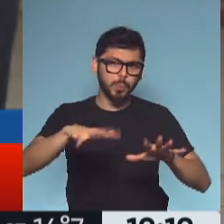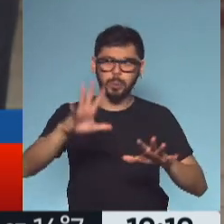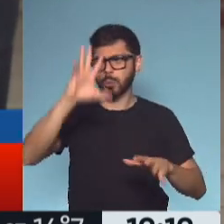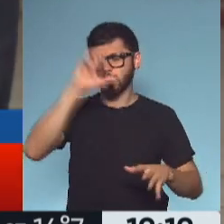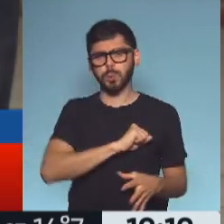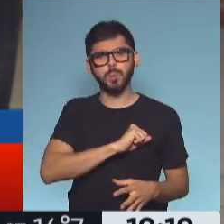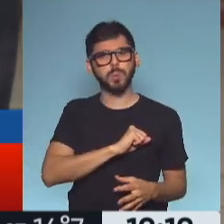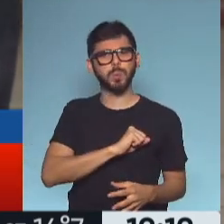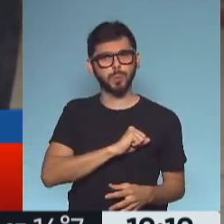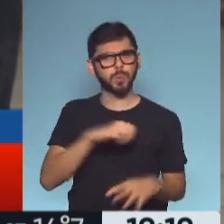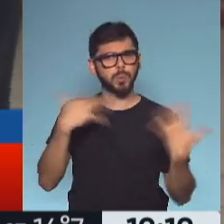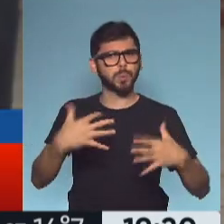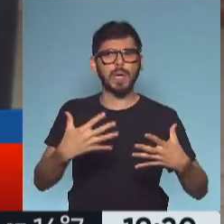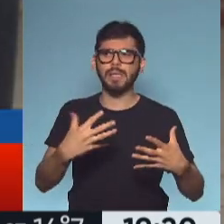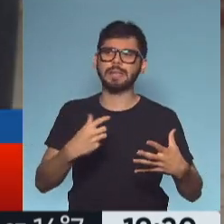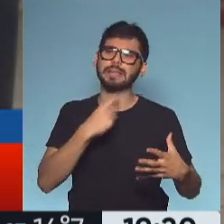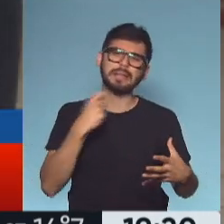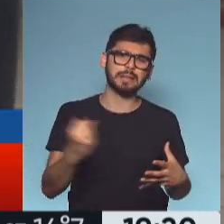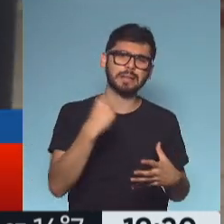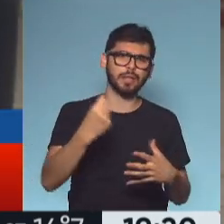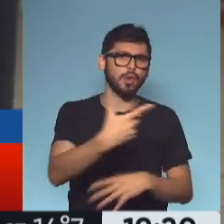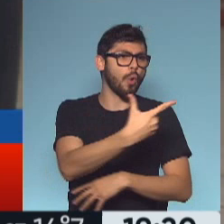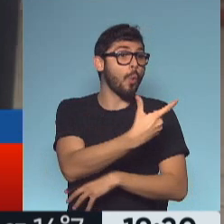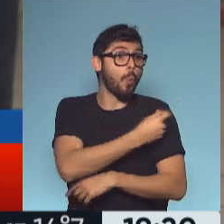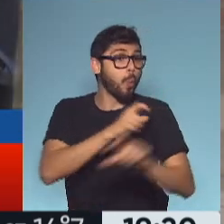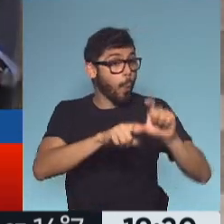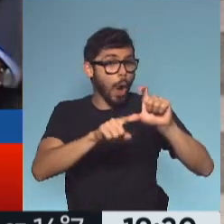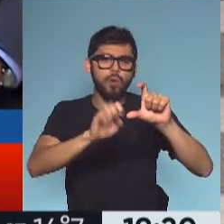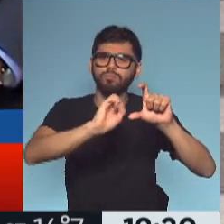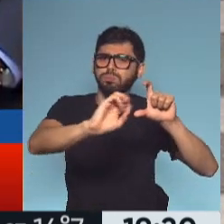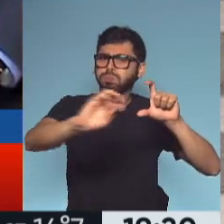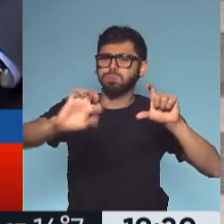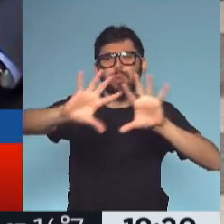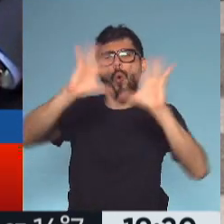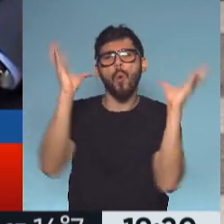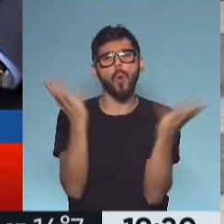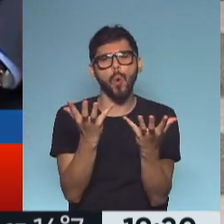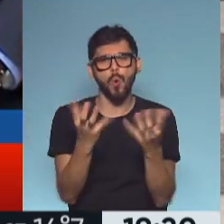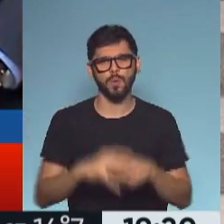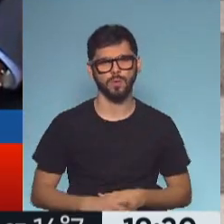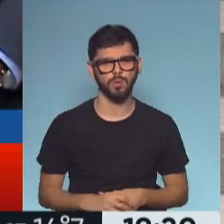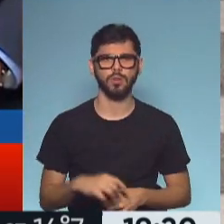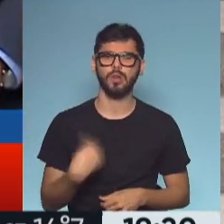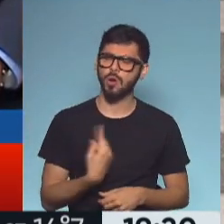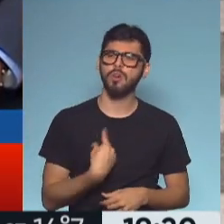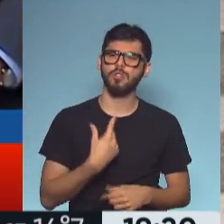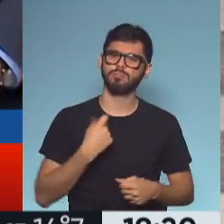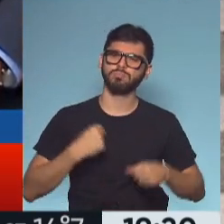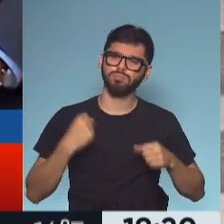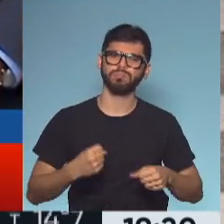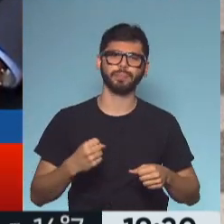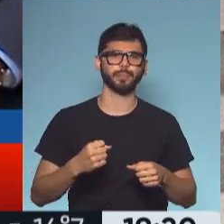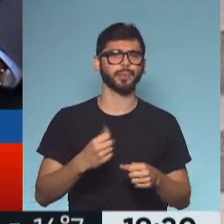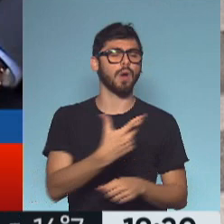hacer posible que la vacuna llegue a todos los rincones del planeta. Garantizarnos que toda la humanidad tenga acceso a